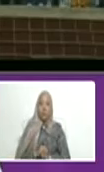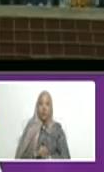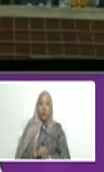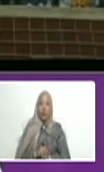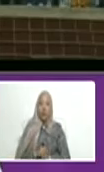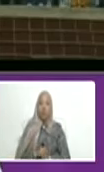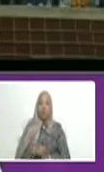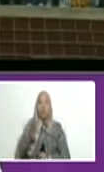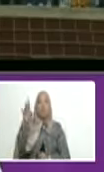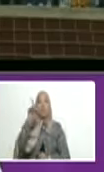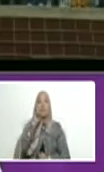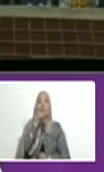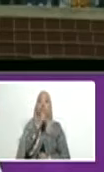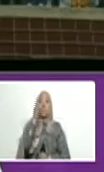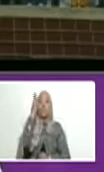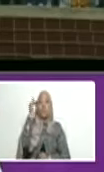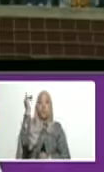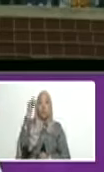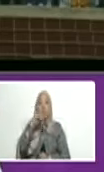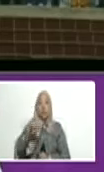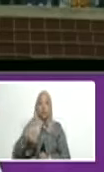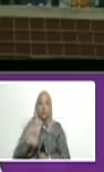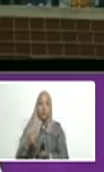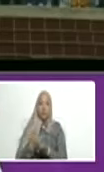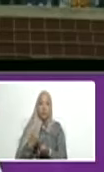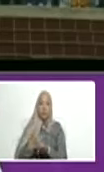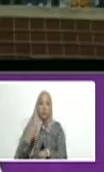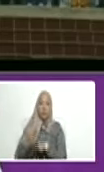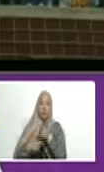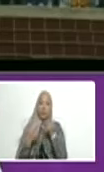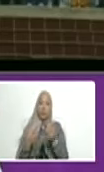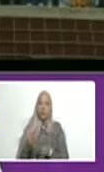Se los juro en nombre de Dios, Padre Todopoderoso.